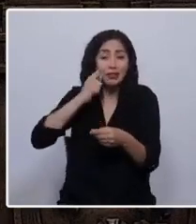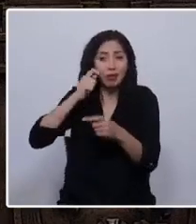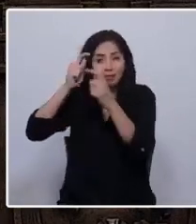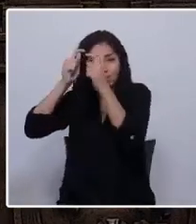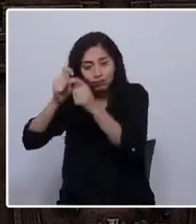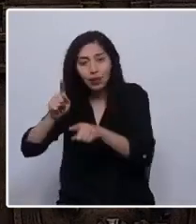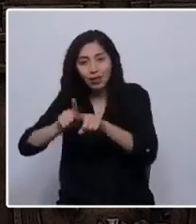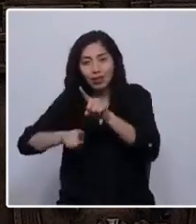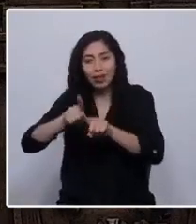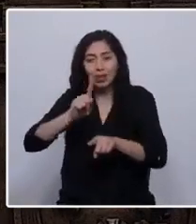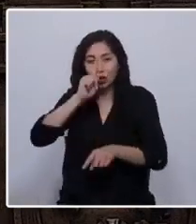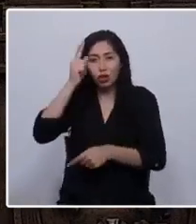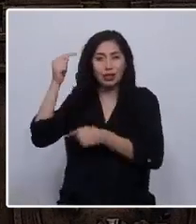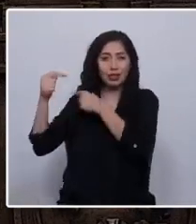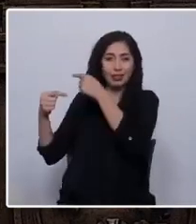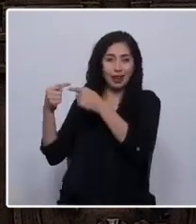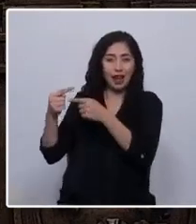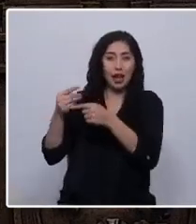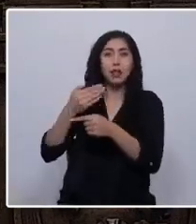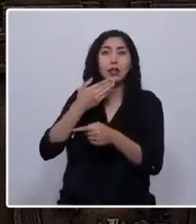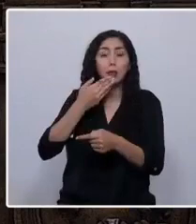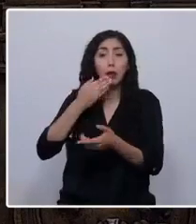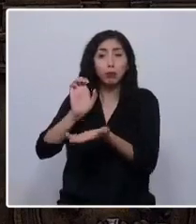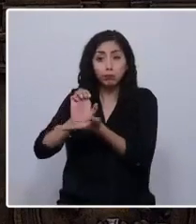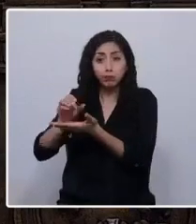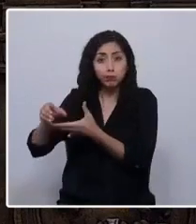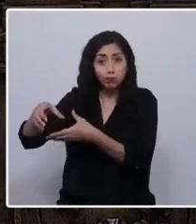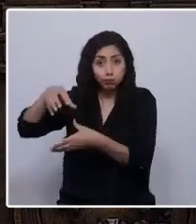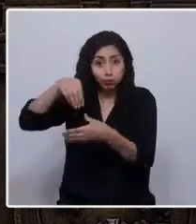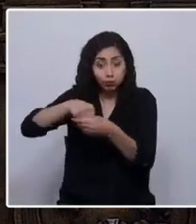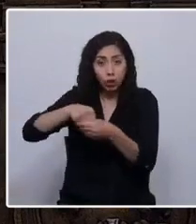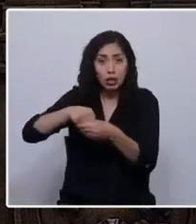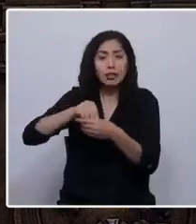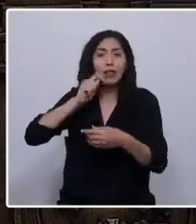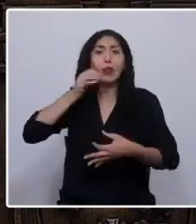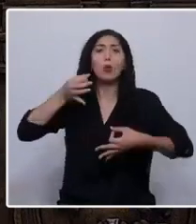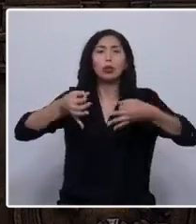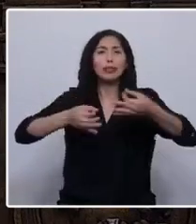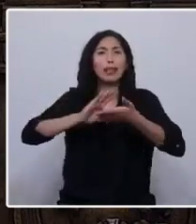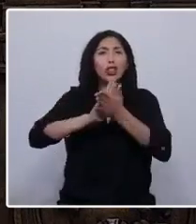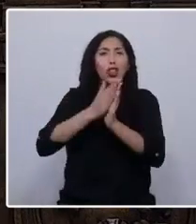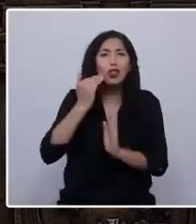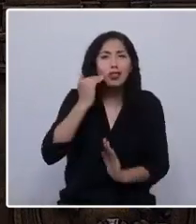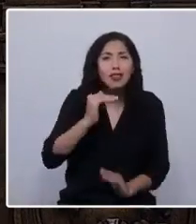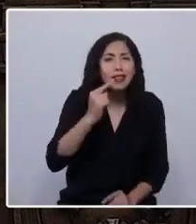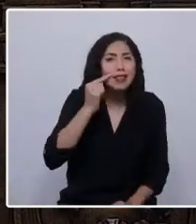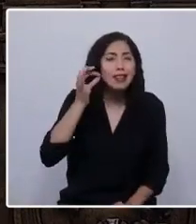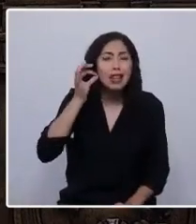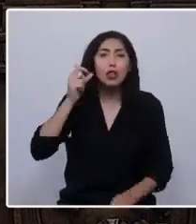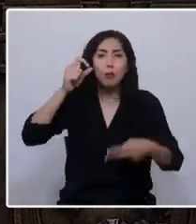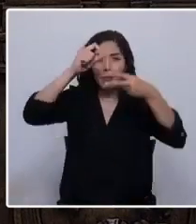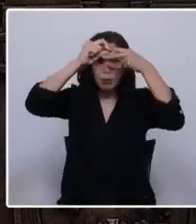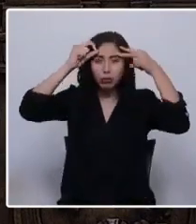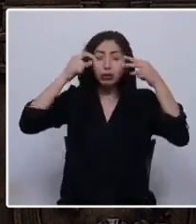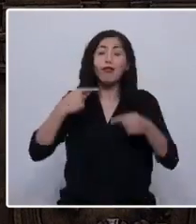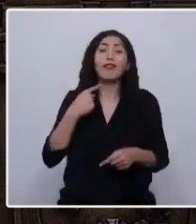Plurinacionalidad es justicia por todos los niños y niñas mapuche, víctimas de la violencia del Estado chileno.